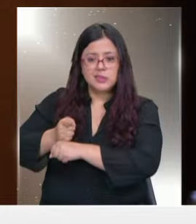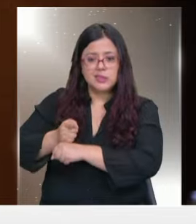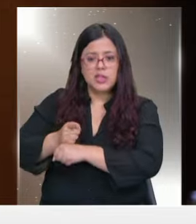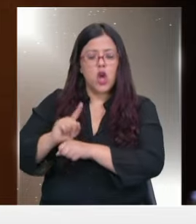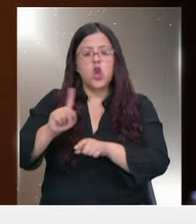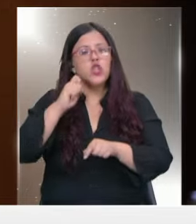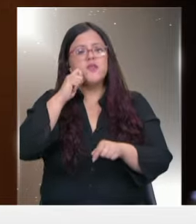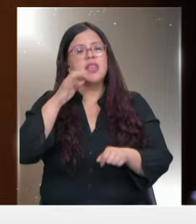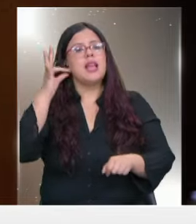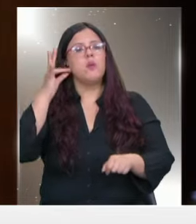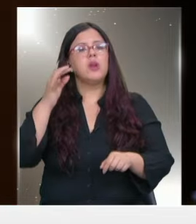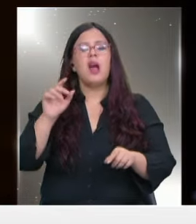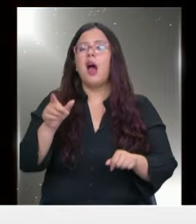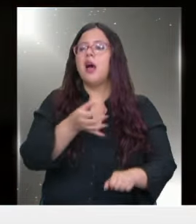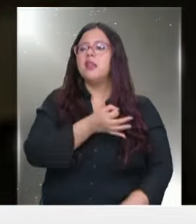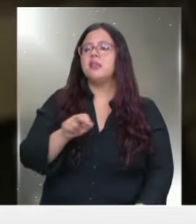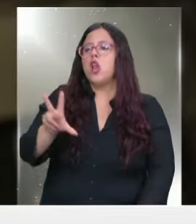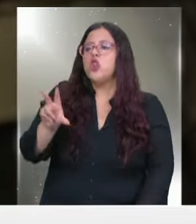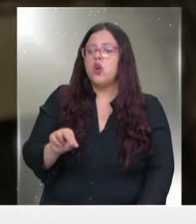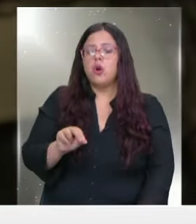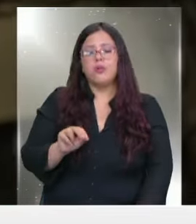decir que no simplemente.